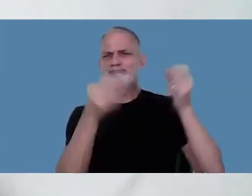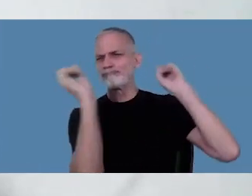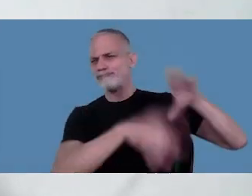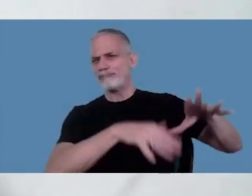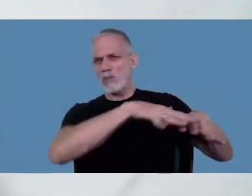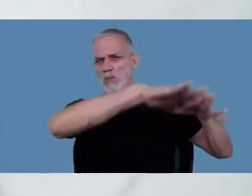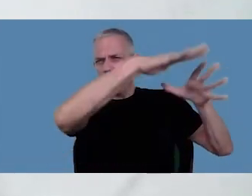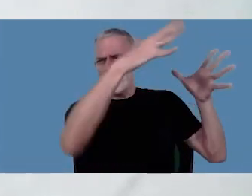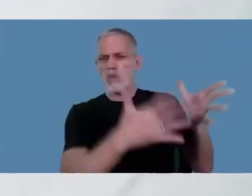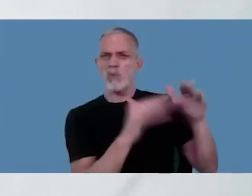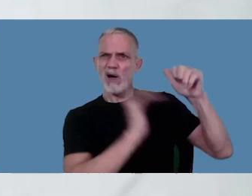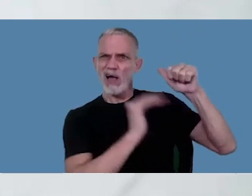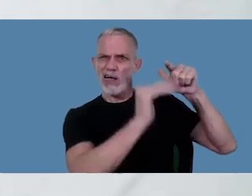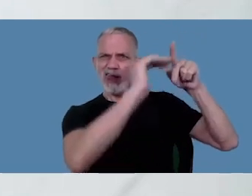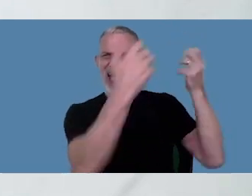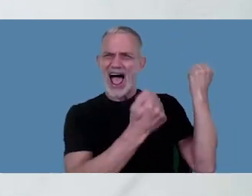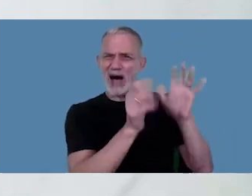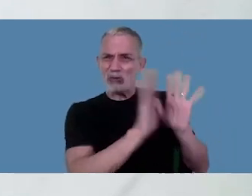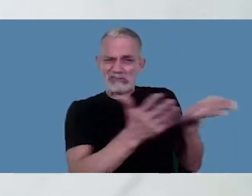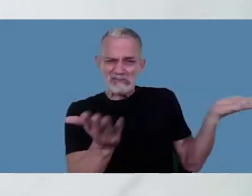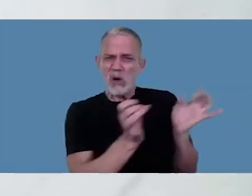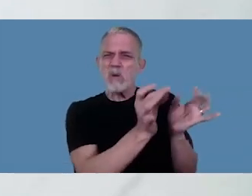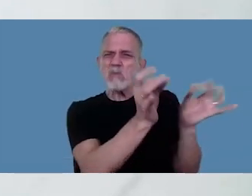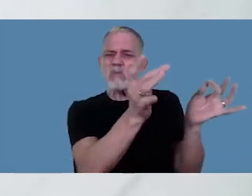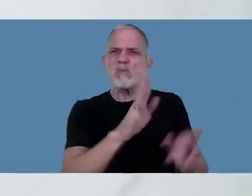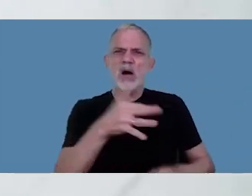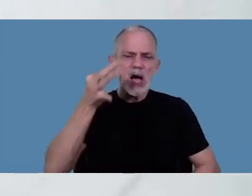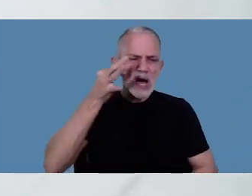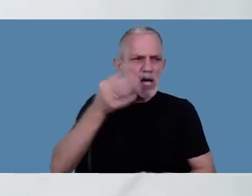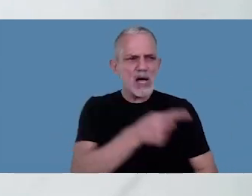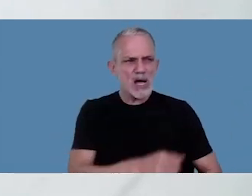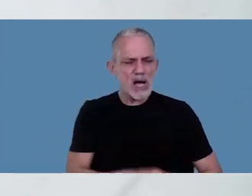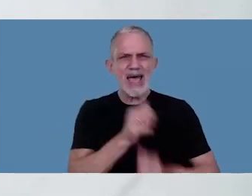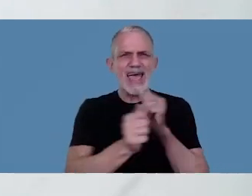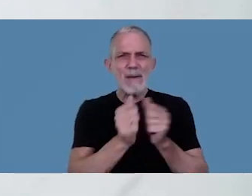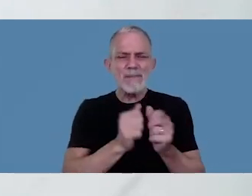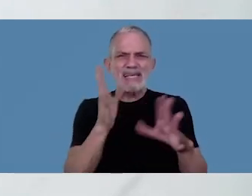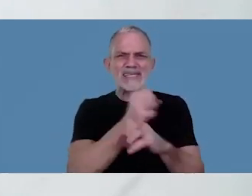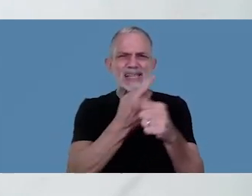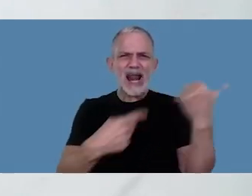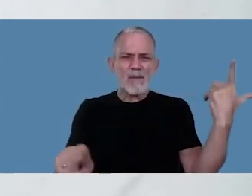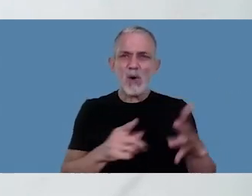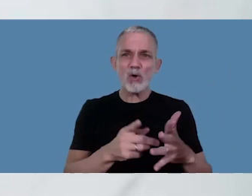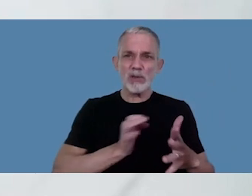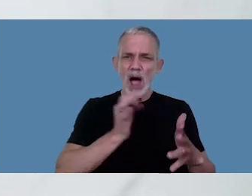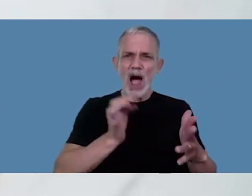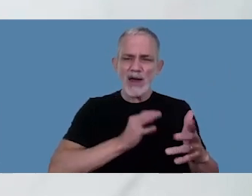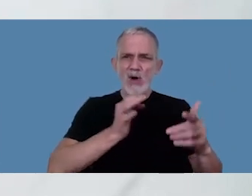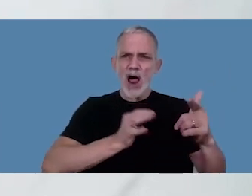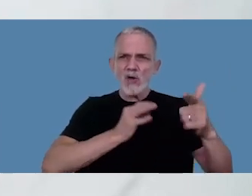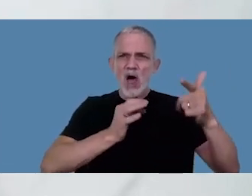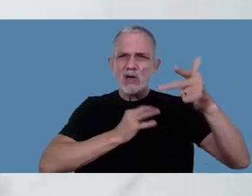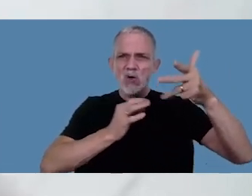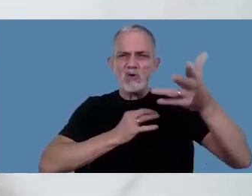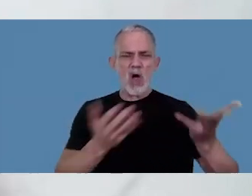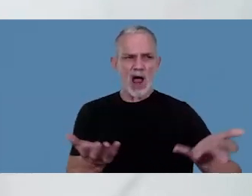amontonados, y fueron testigos de cómo las empresas de transporte a lo largo de los años, que no les permitían,